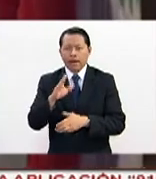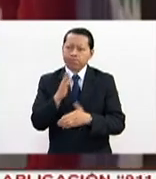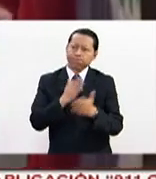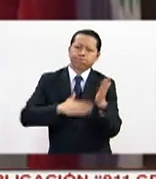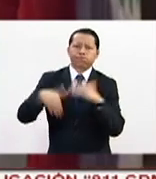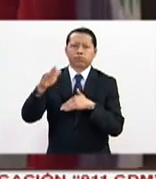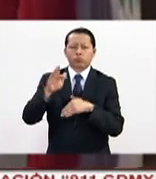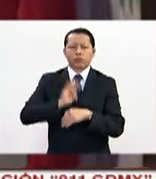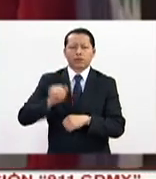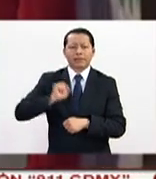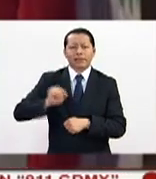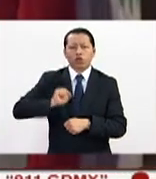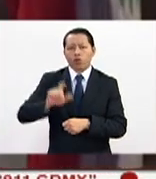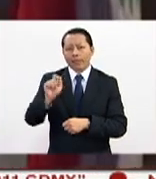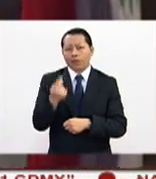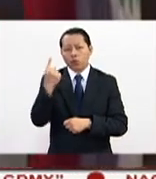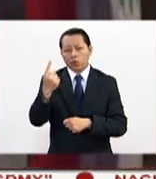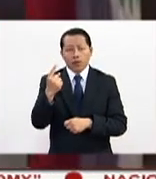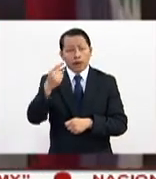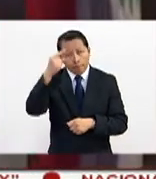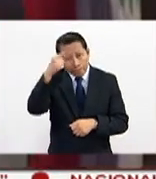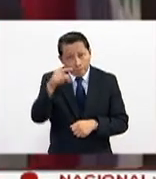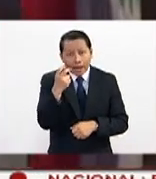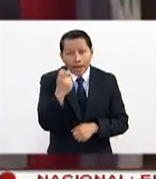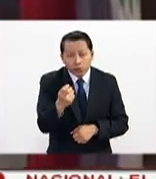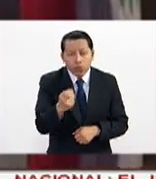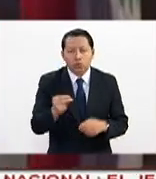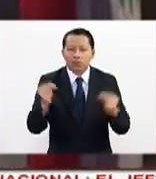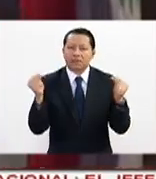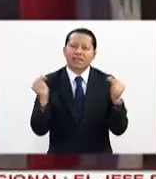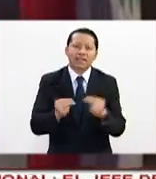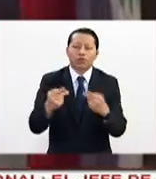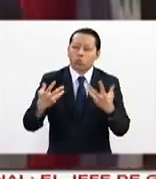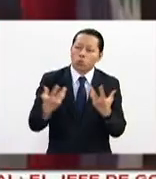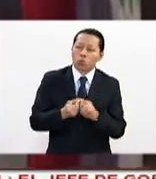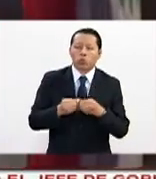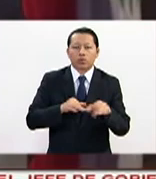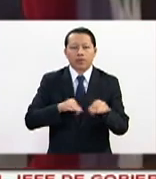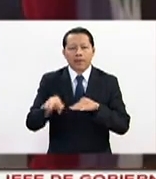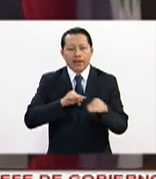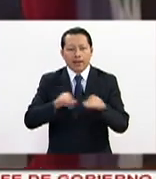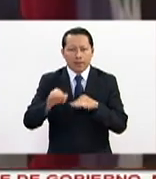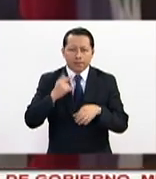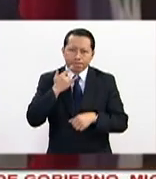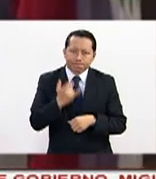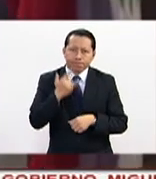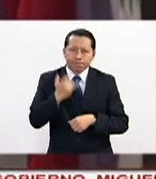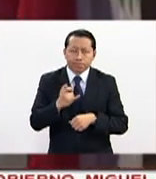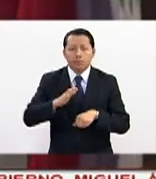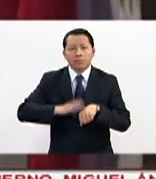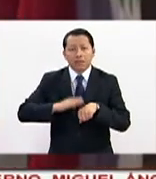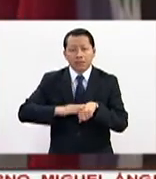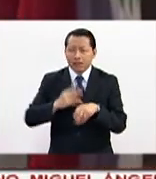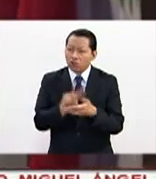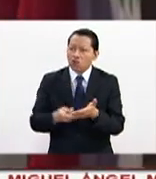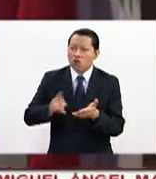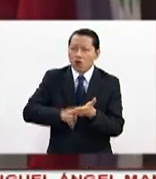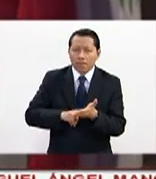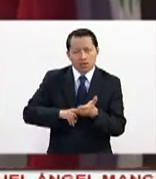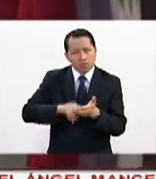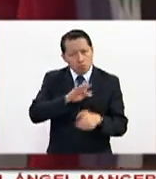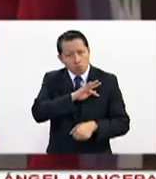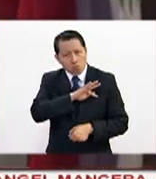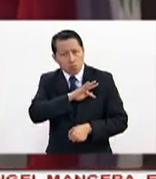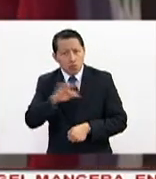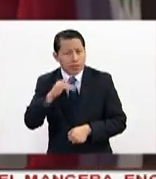potencia en el siglo XXI. Pero para ello necesitamos trabajar juntos. Hoy más que nunca debemos redoblar esfuerzos